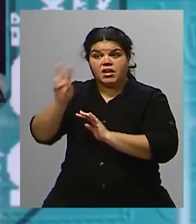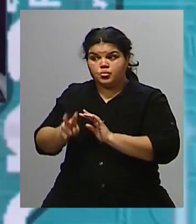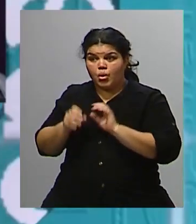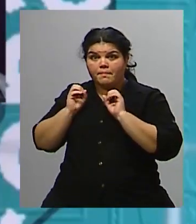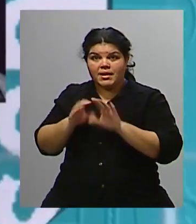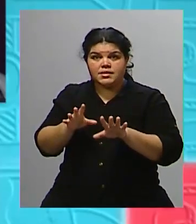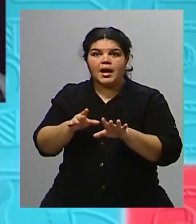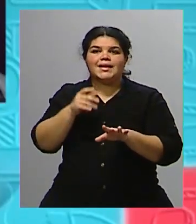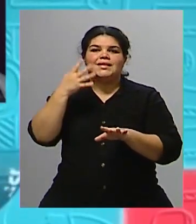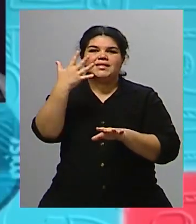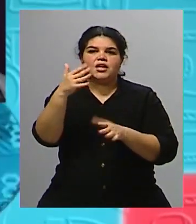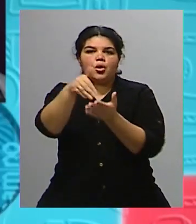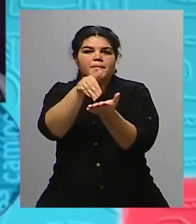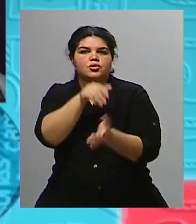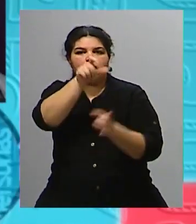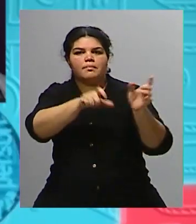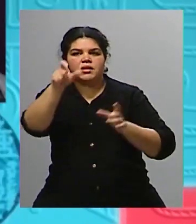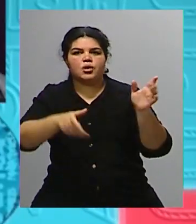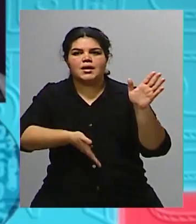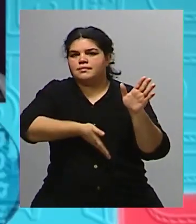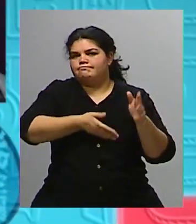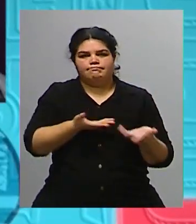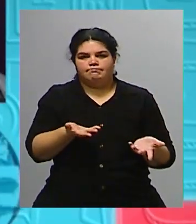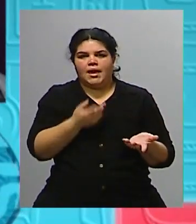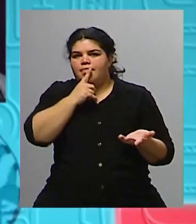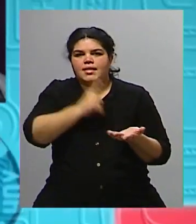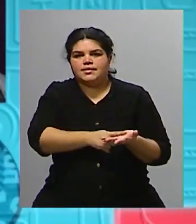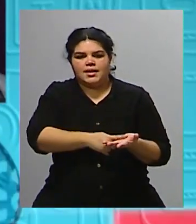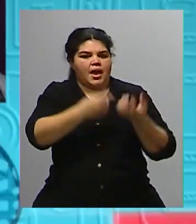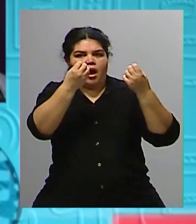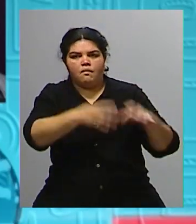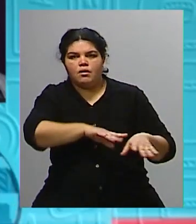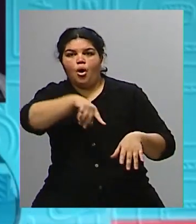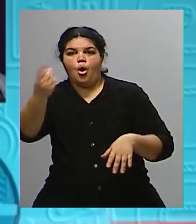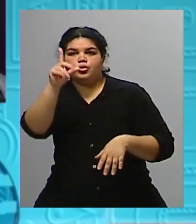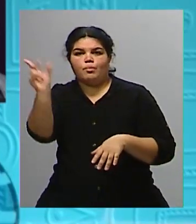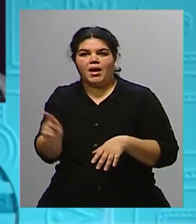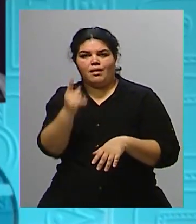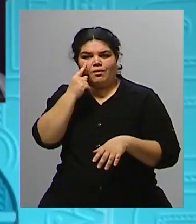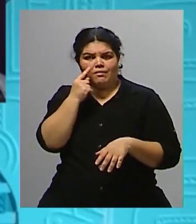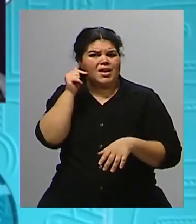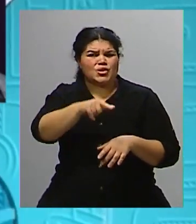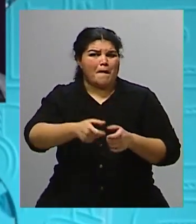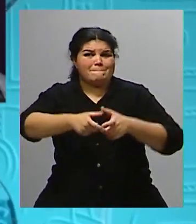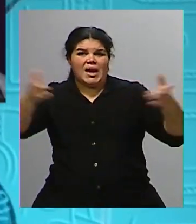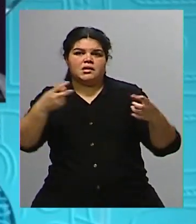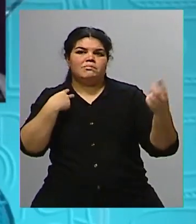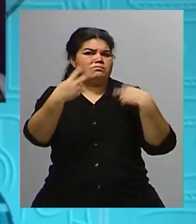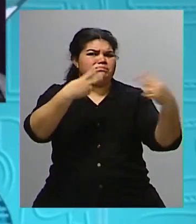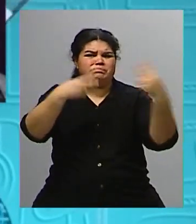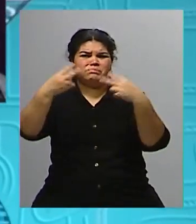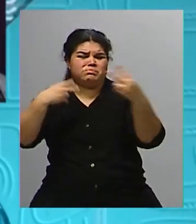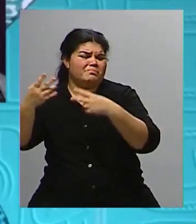de 5 millones de personas. Es la mayor catástrofe humanitaria de nuestra región y es el mayor flujo migratorio que hemos tenido en la historia de nuestra